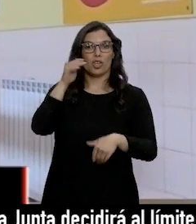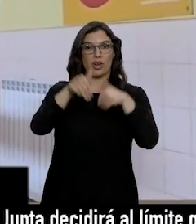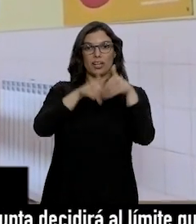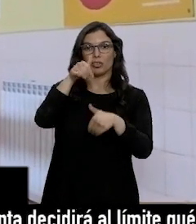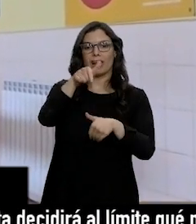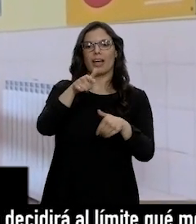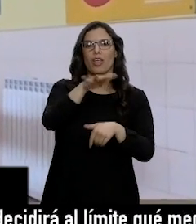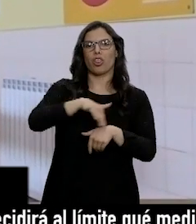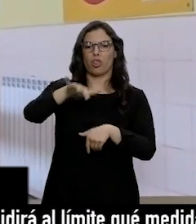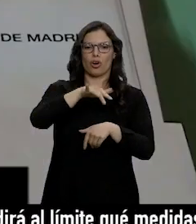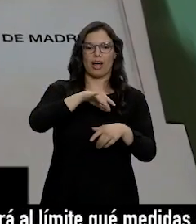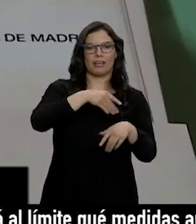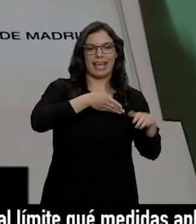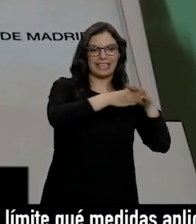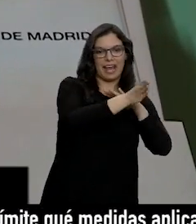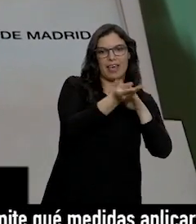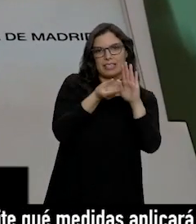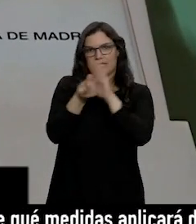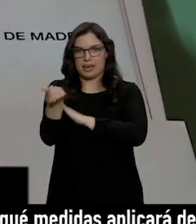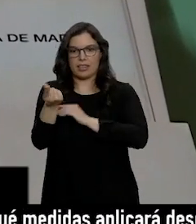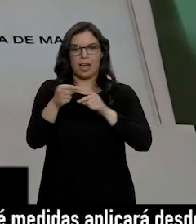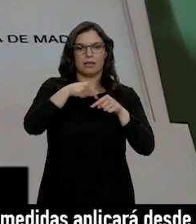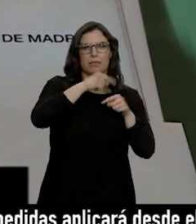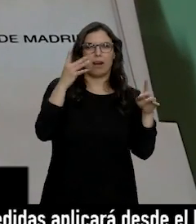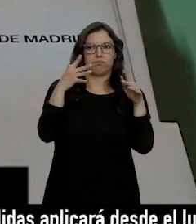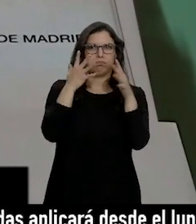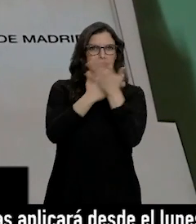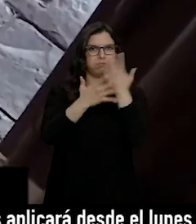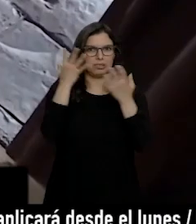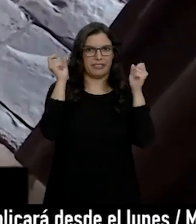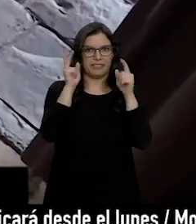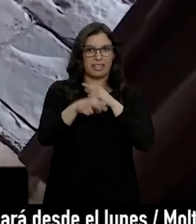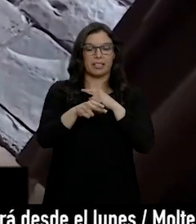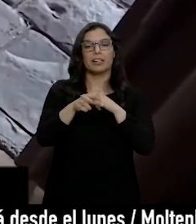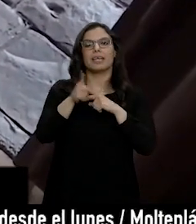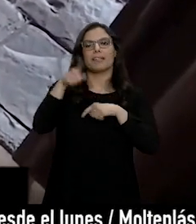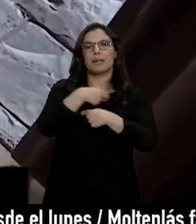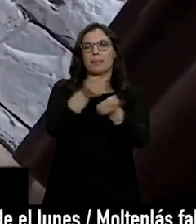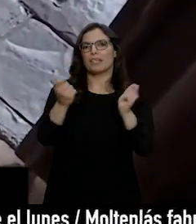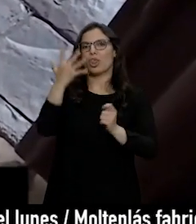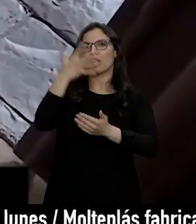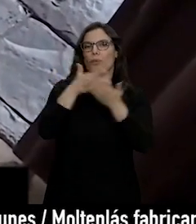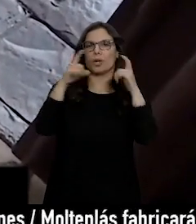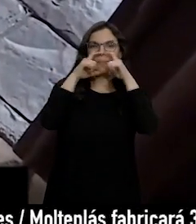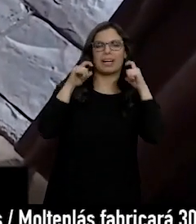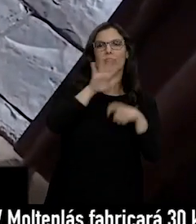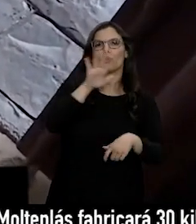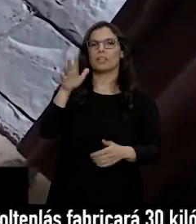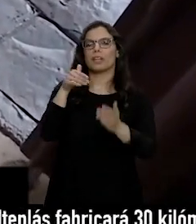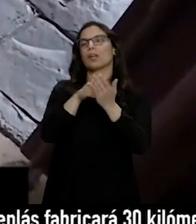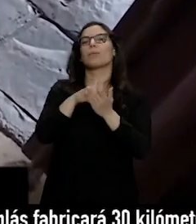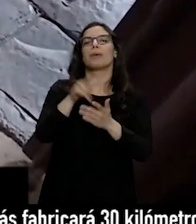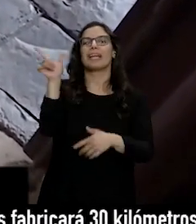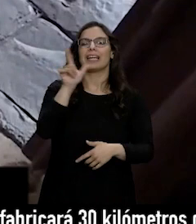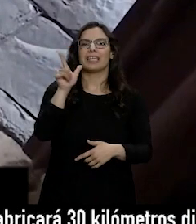con circuitos señalizados para que no haya aglomeraciones y se han repartido 5 millones de mascarillas y 55.000 litros de